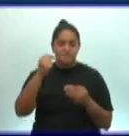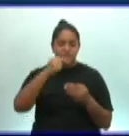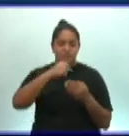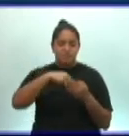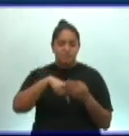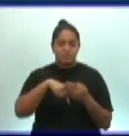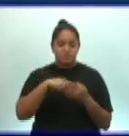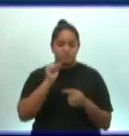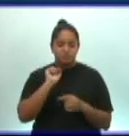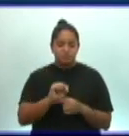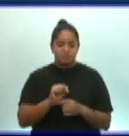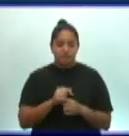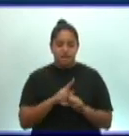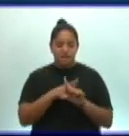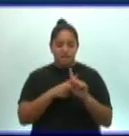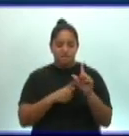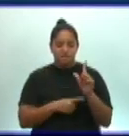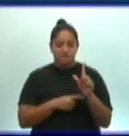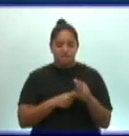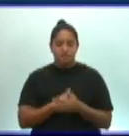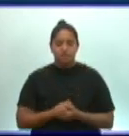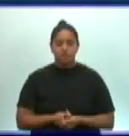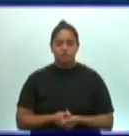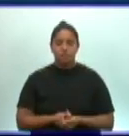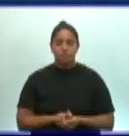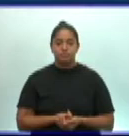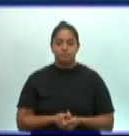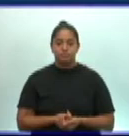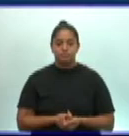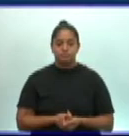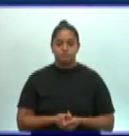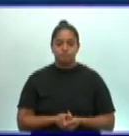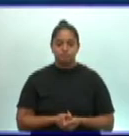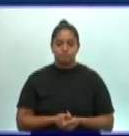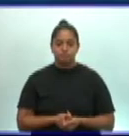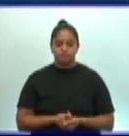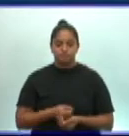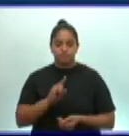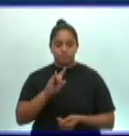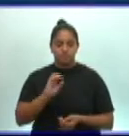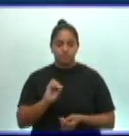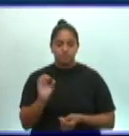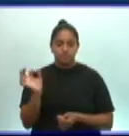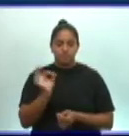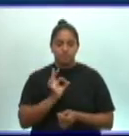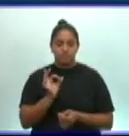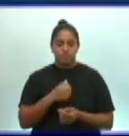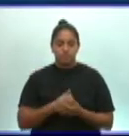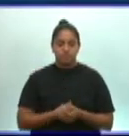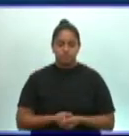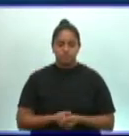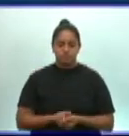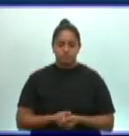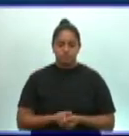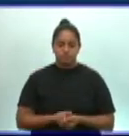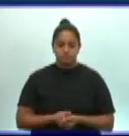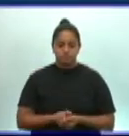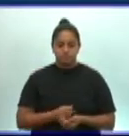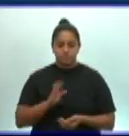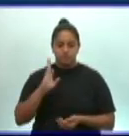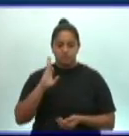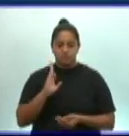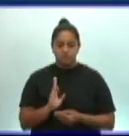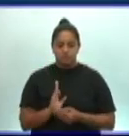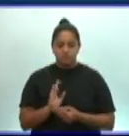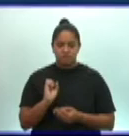forma entre el vector inducción magnética y la velocidad es de 90 grados. la fuerza centrípeta me quedaría entonces